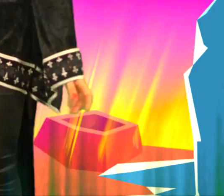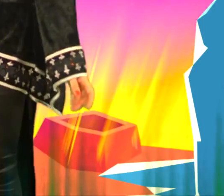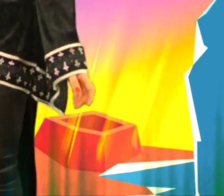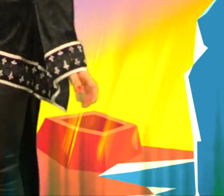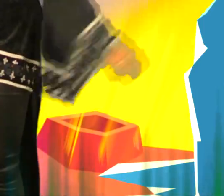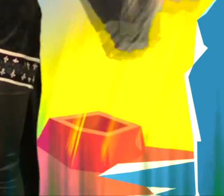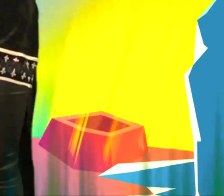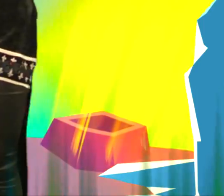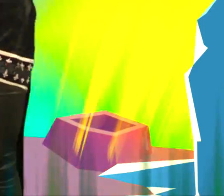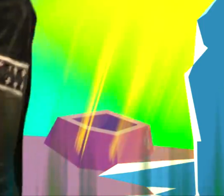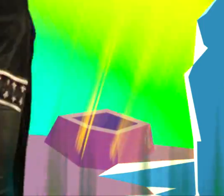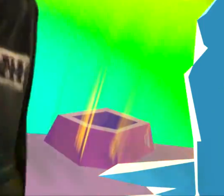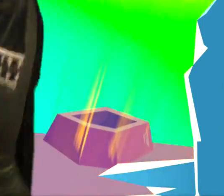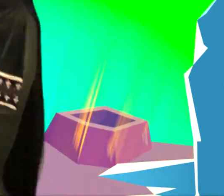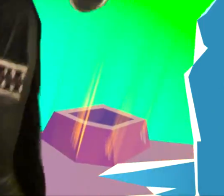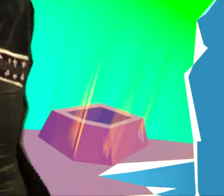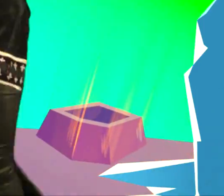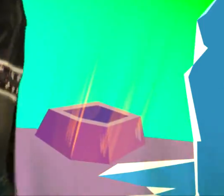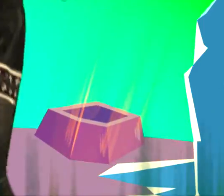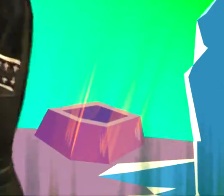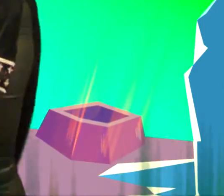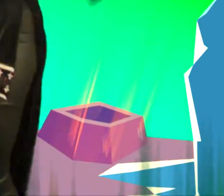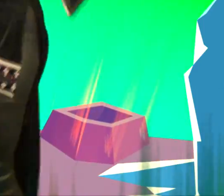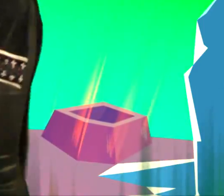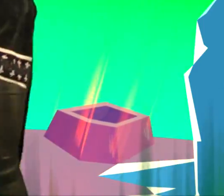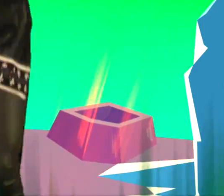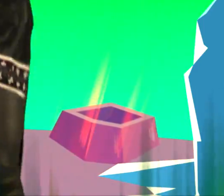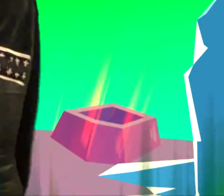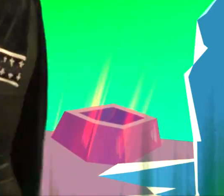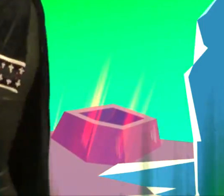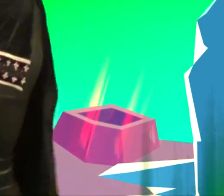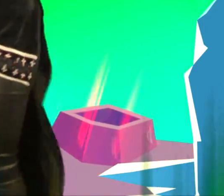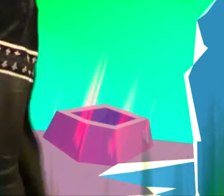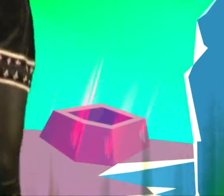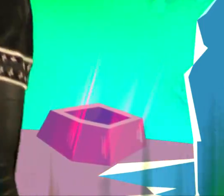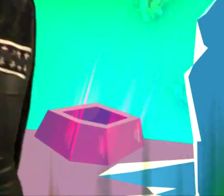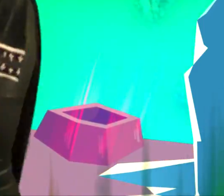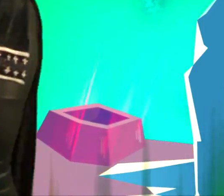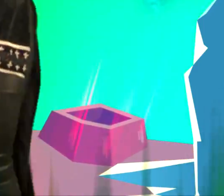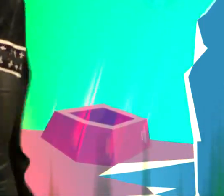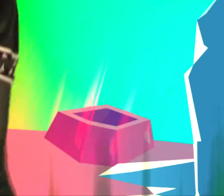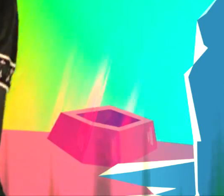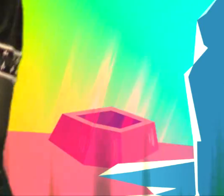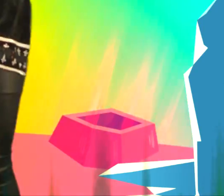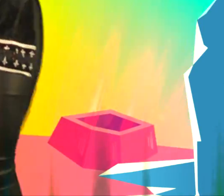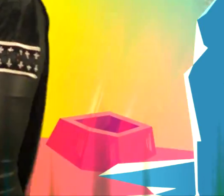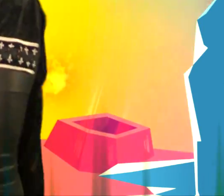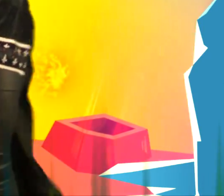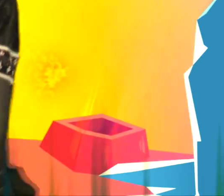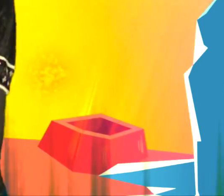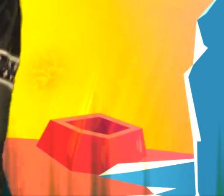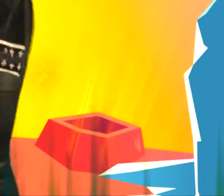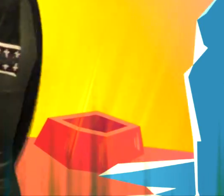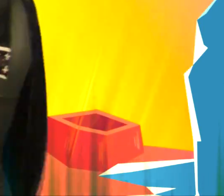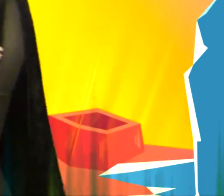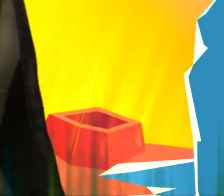¡Prepárate! ¡Chempey! ¡Chempey! ¡Chempey! ¡Venga! ¡Ahí para allá!